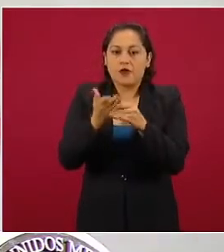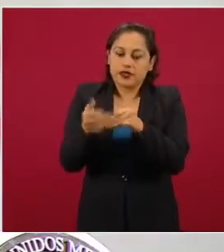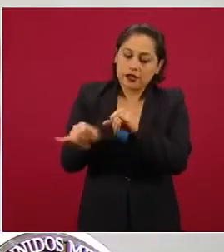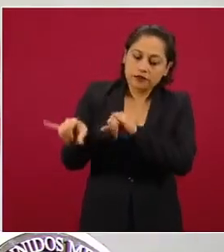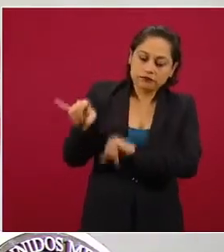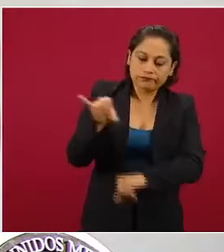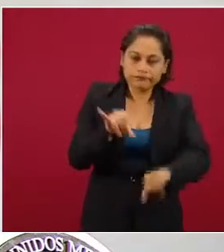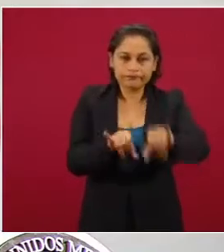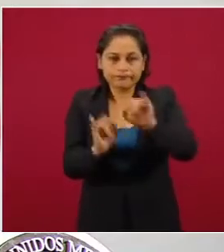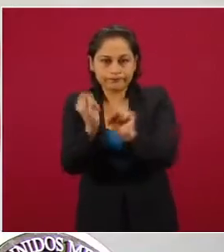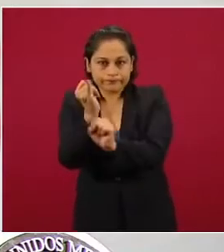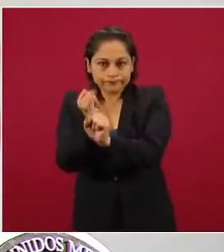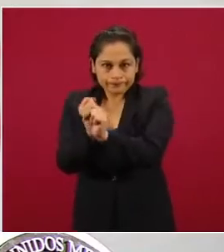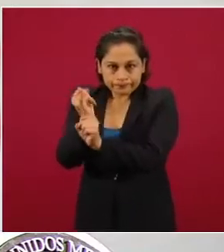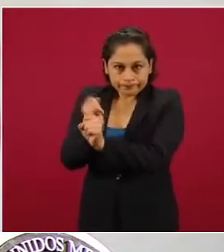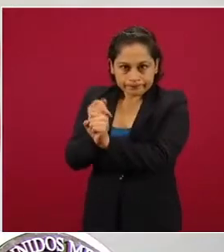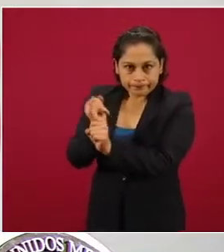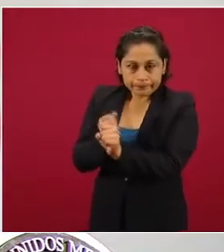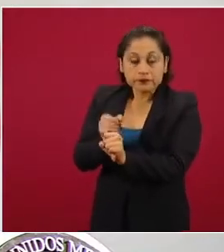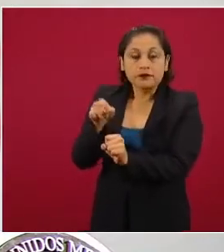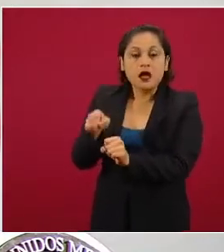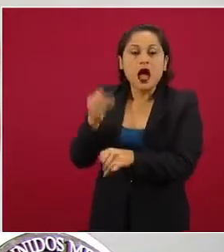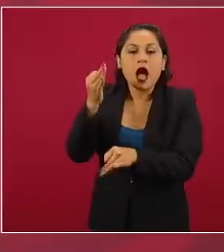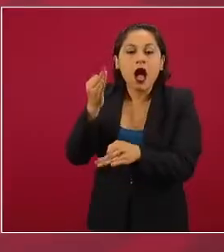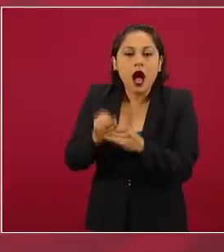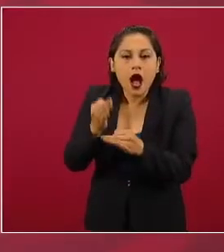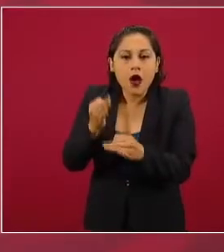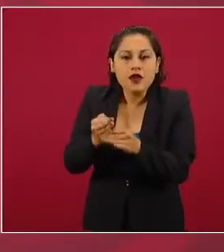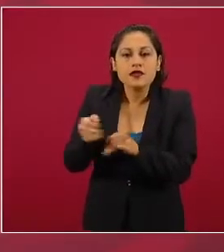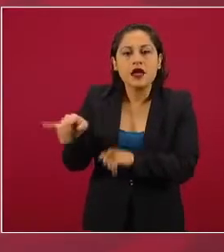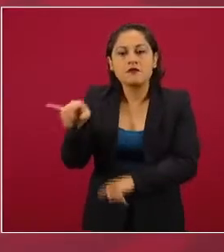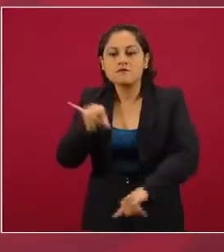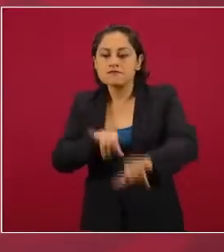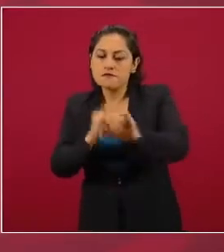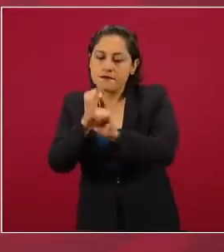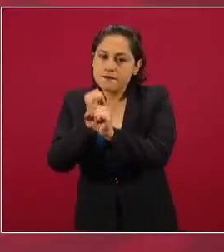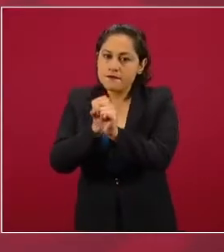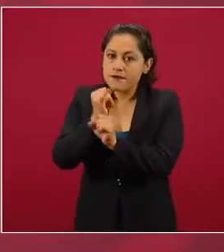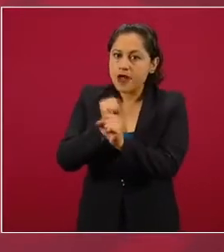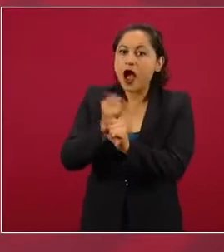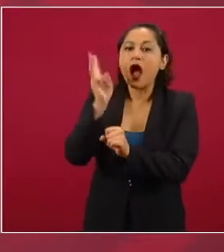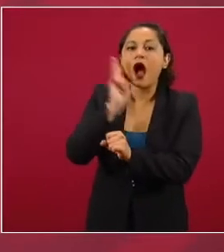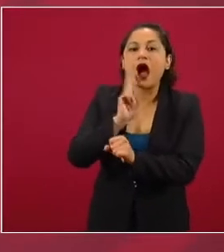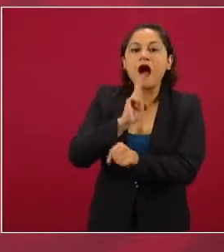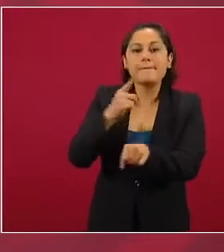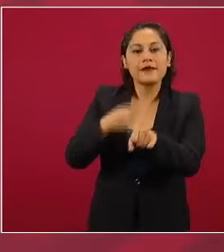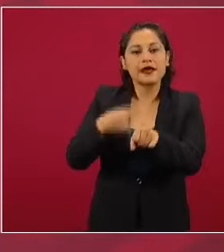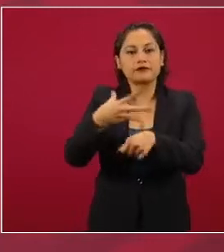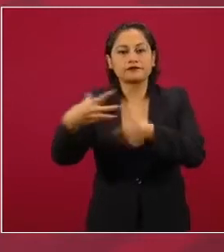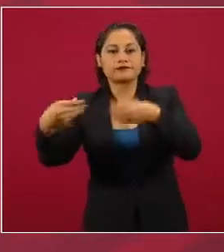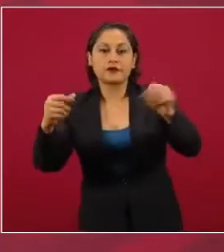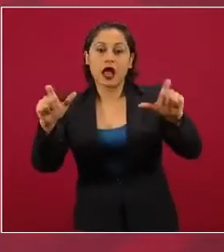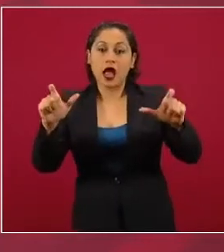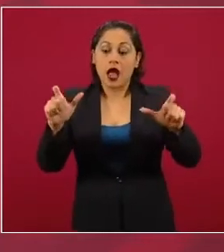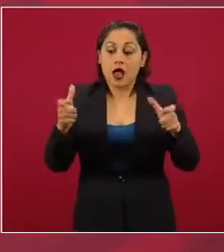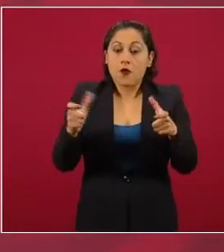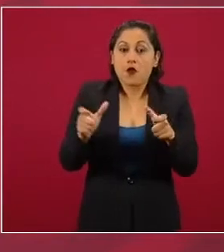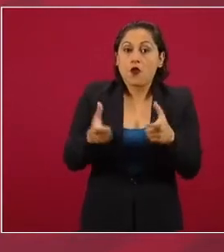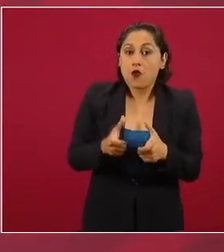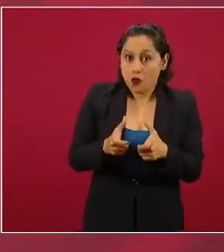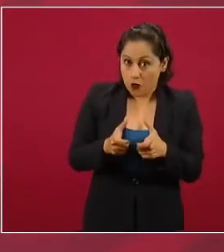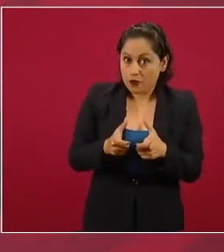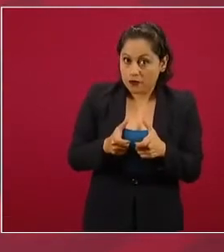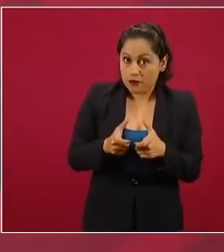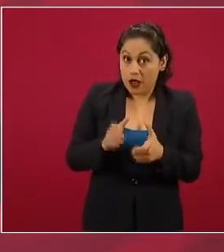de las vacunas, potencia en reducir la transmisión. Si la transmisión se reduce importantemente, es una modalidad de